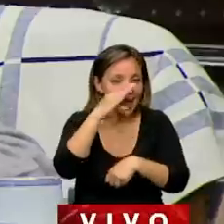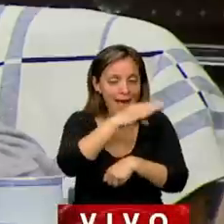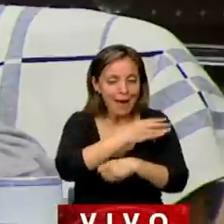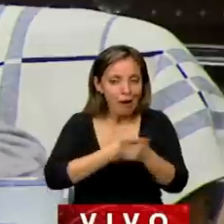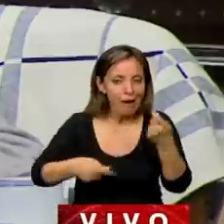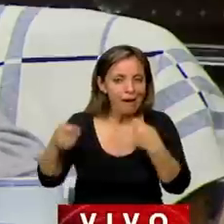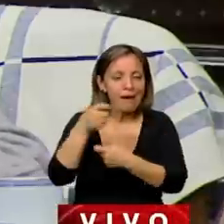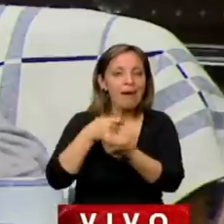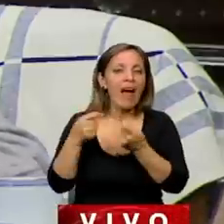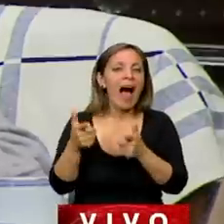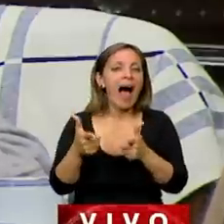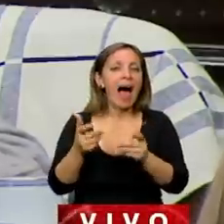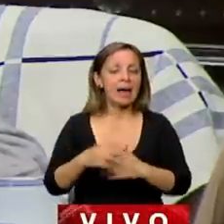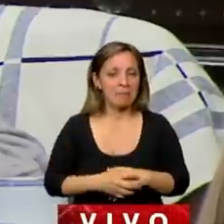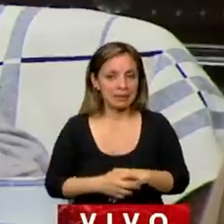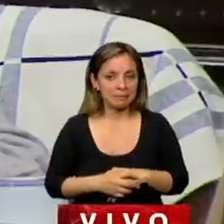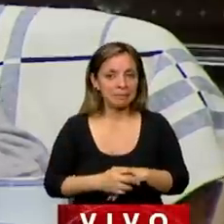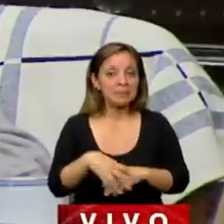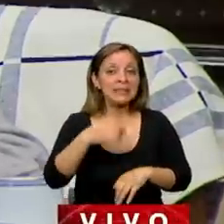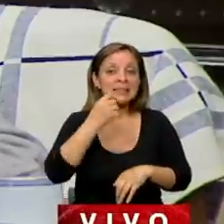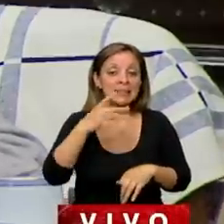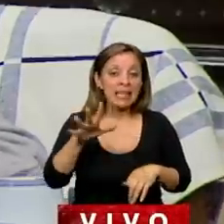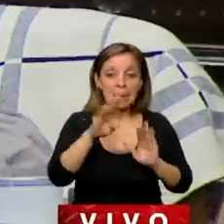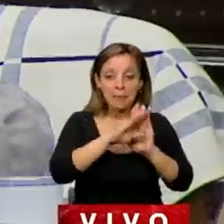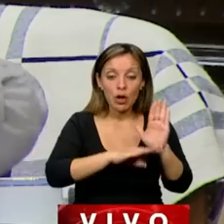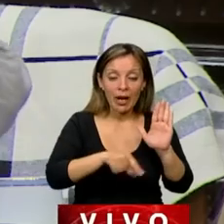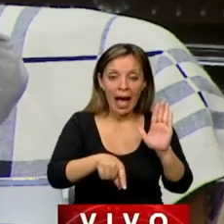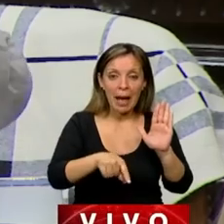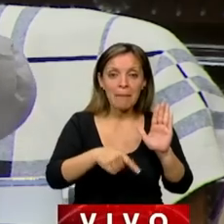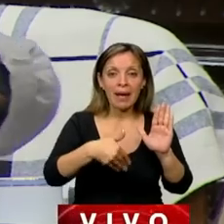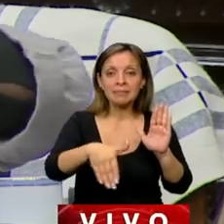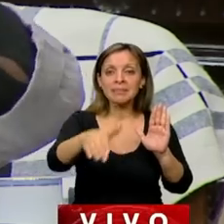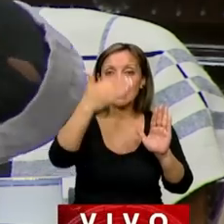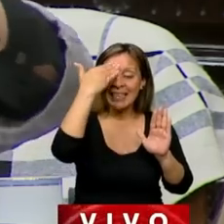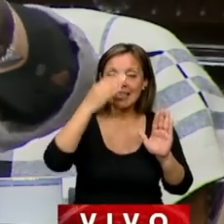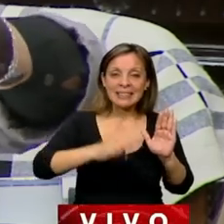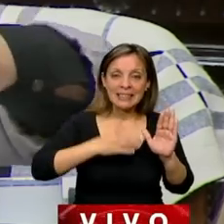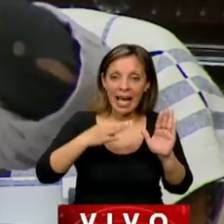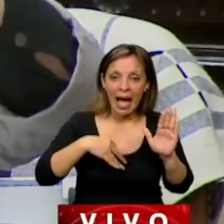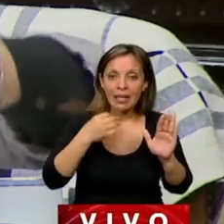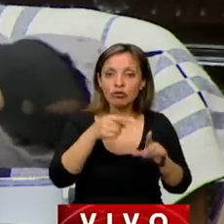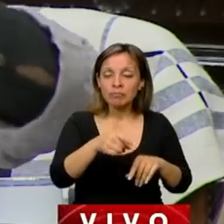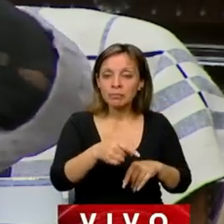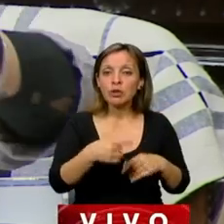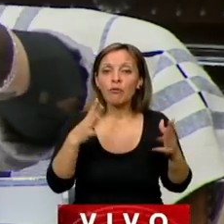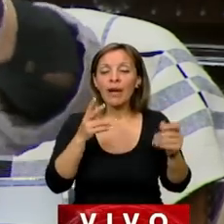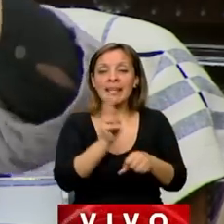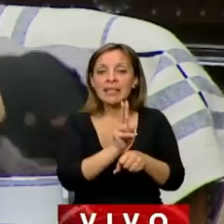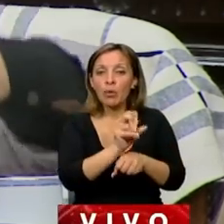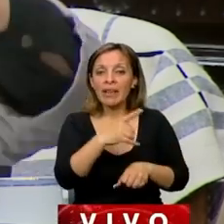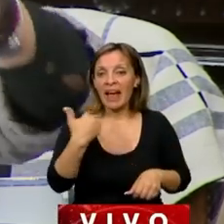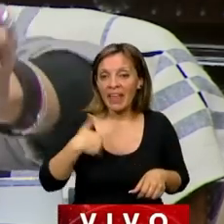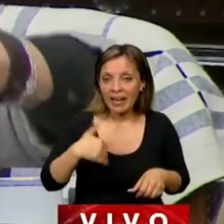armas. Y si en 15 años este programa hubiera sido la llave de la felicidad y de la seguridad de este país,